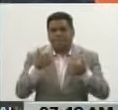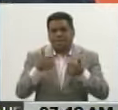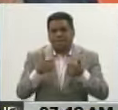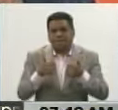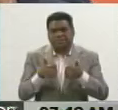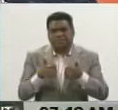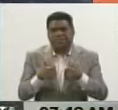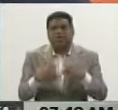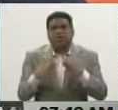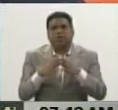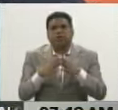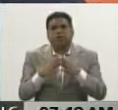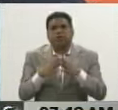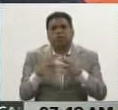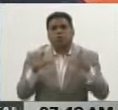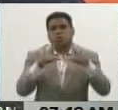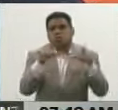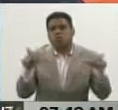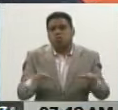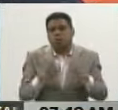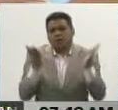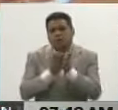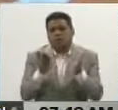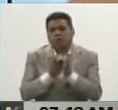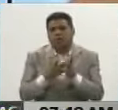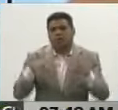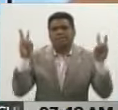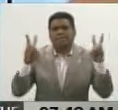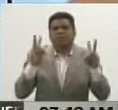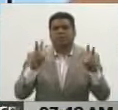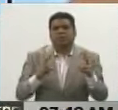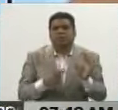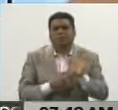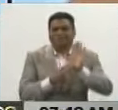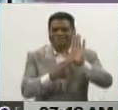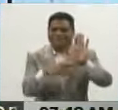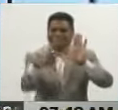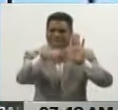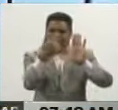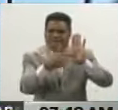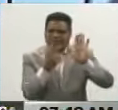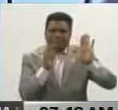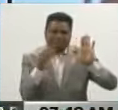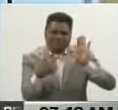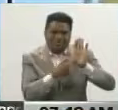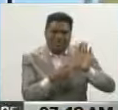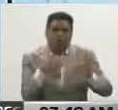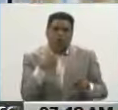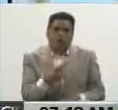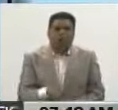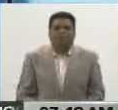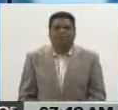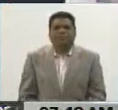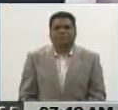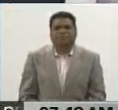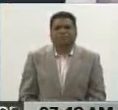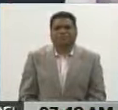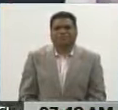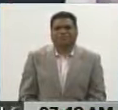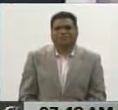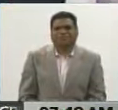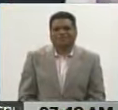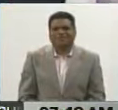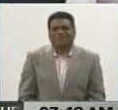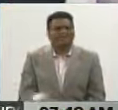seguirá siendo un área de victoria para el pueblo de Venezuela. Tiene unas láminas que nos gustaría que nos comente. Bueno, sí, fíjate lo